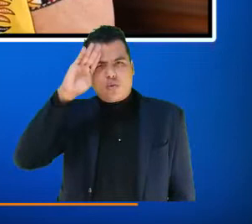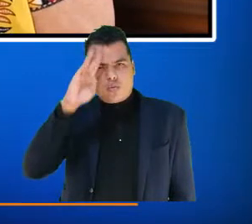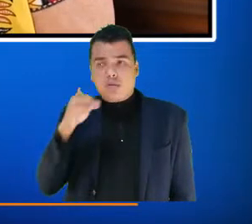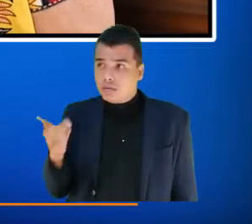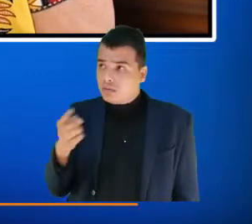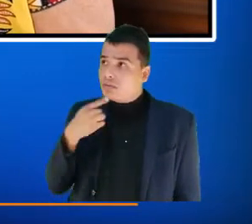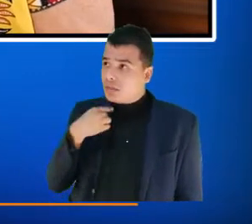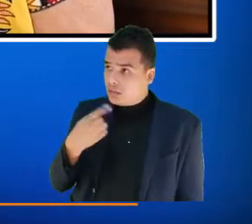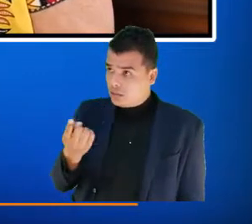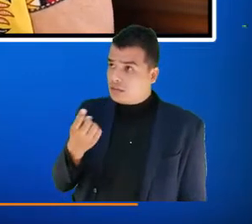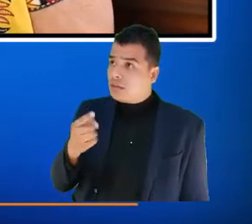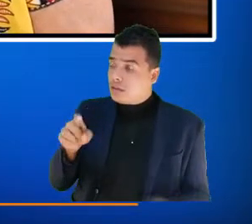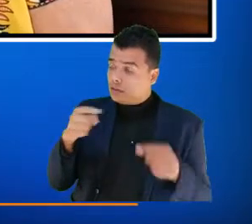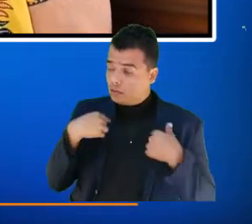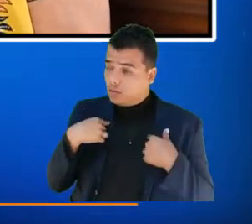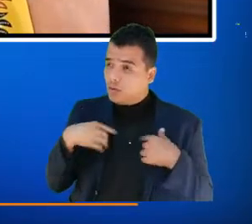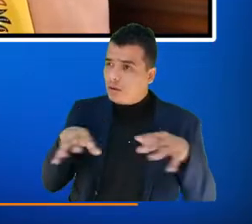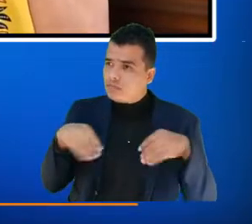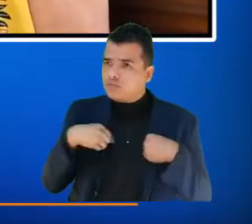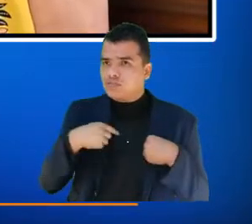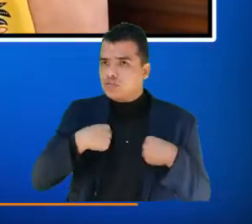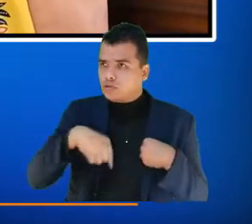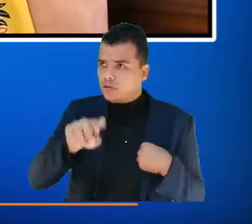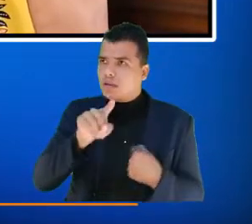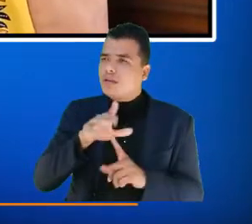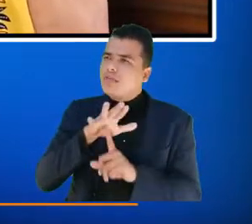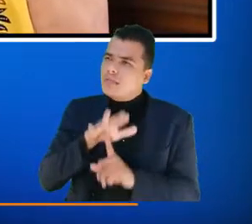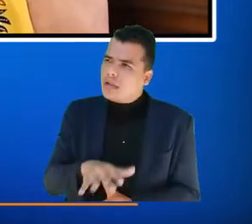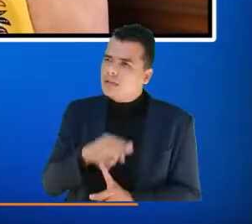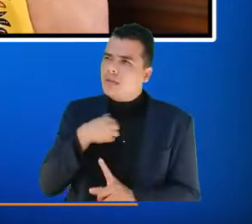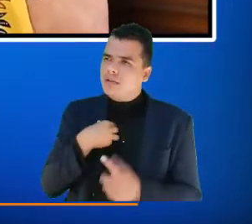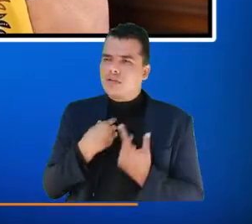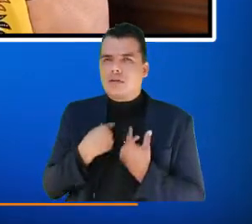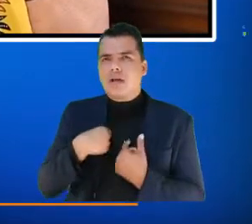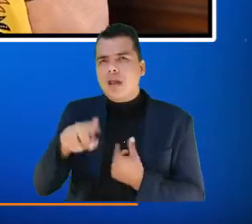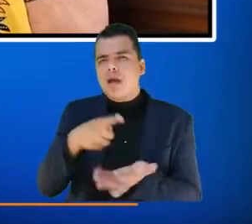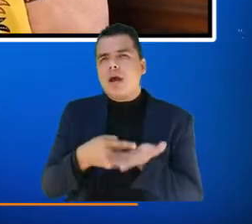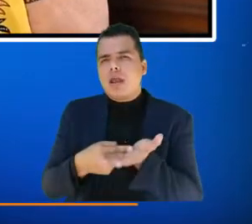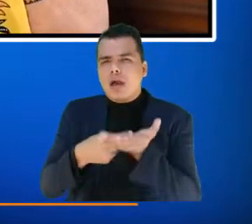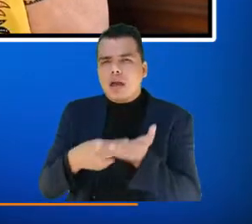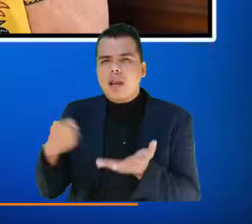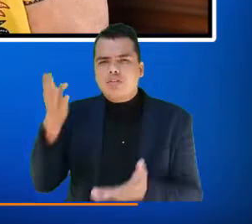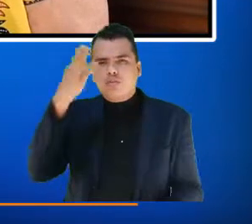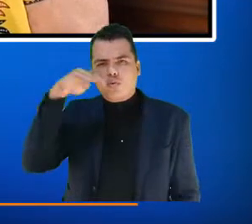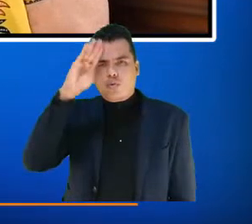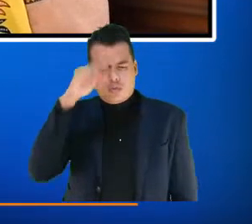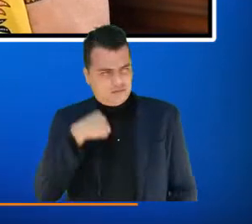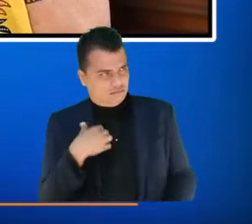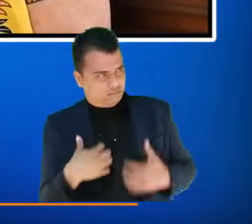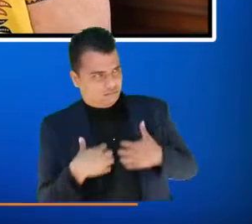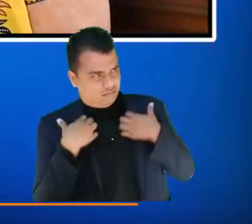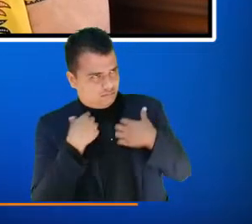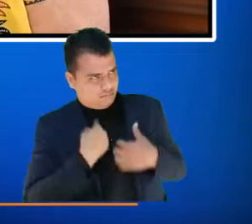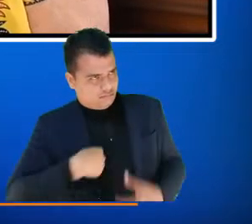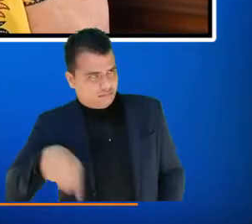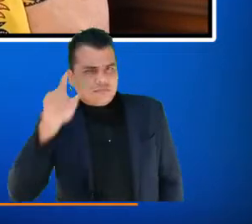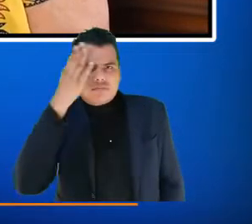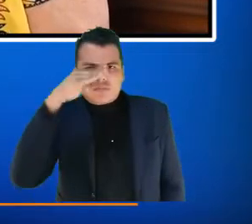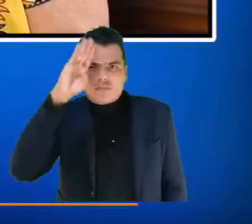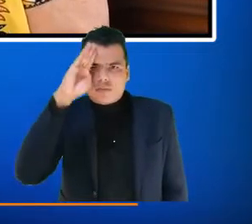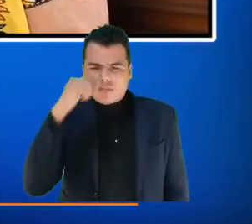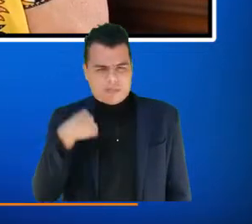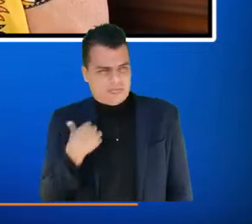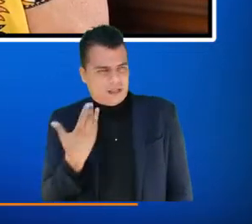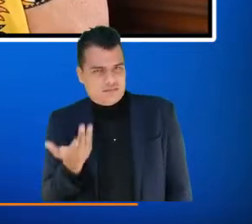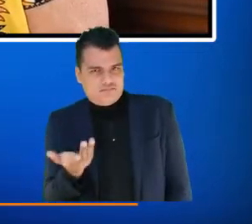había aceptado ir a un diálogo como víctima allá en Cuba. Yo me asusté cuando me dijeron eso, porque me